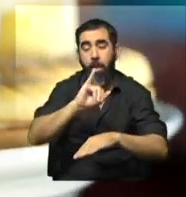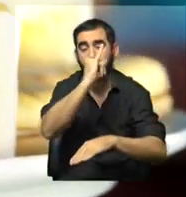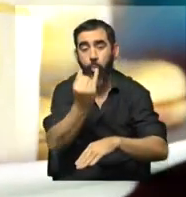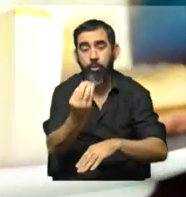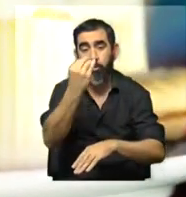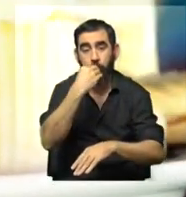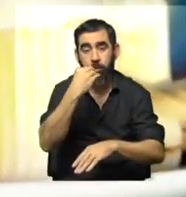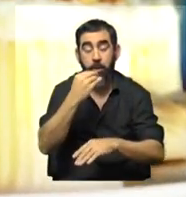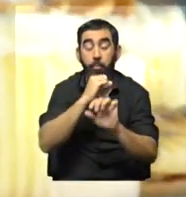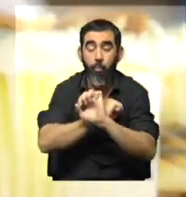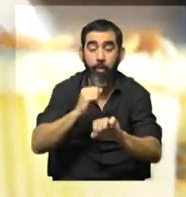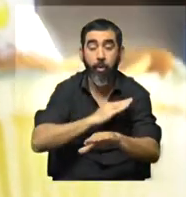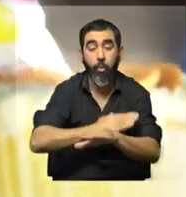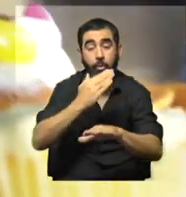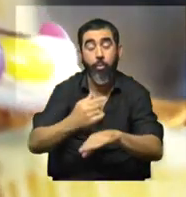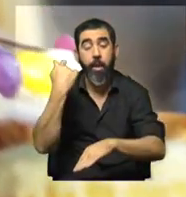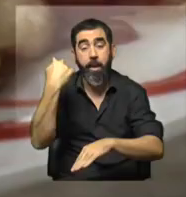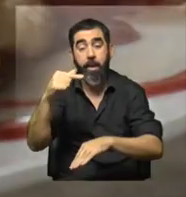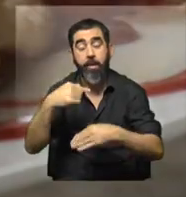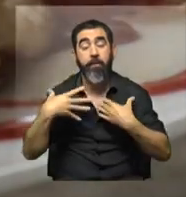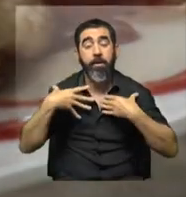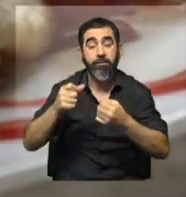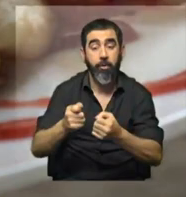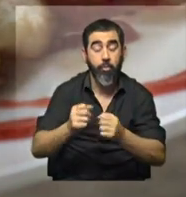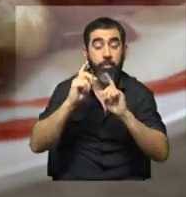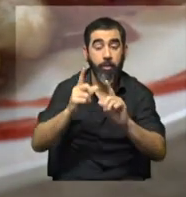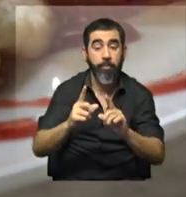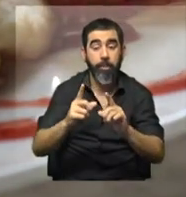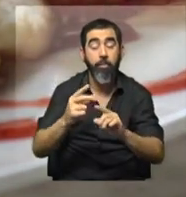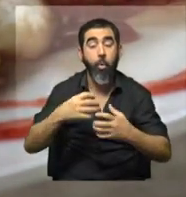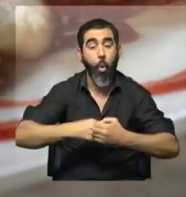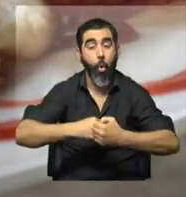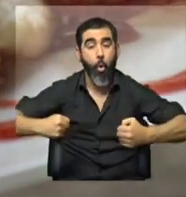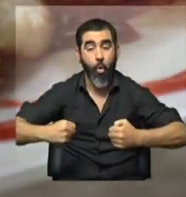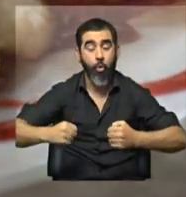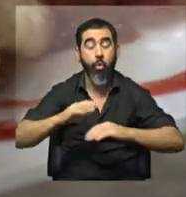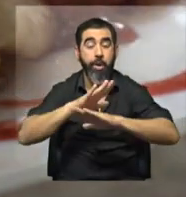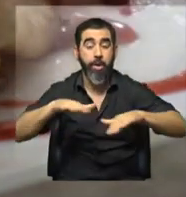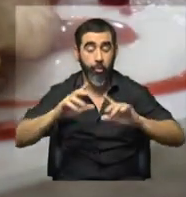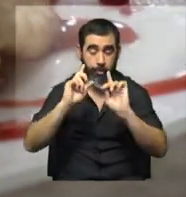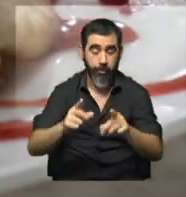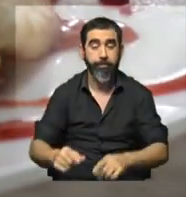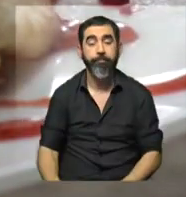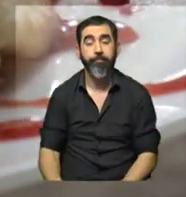Y esto puede tener consecuencias negativas para la salud, incluyendo el sobrepeso y la obesidad infantil.